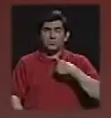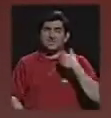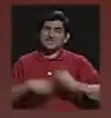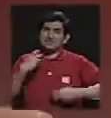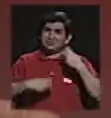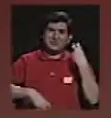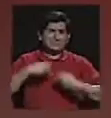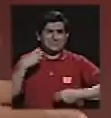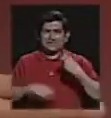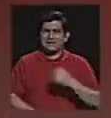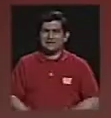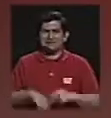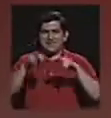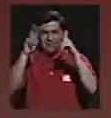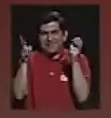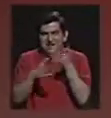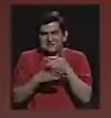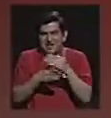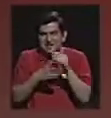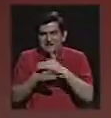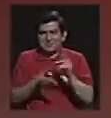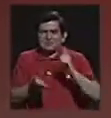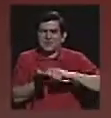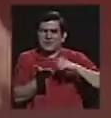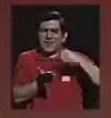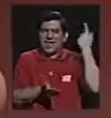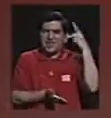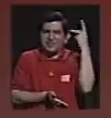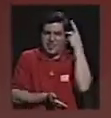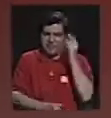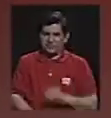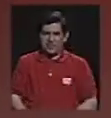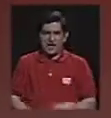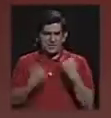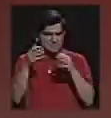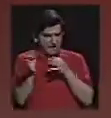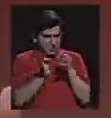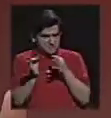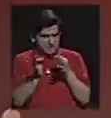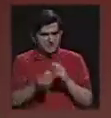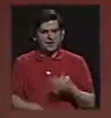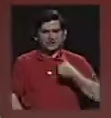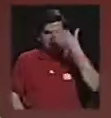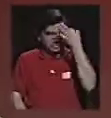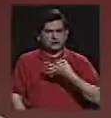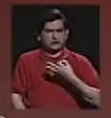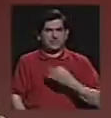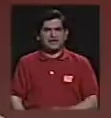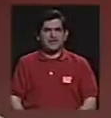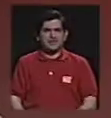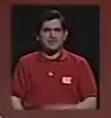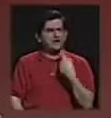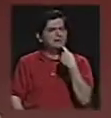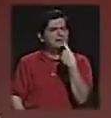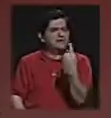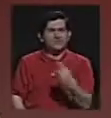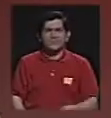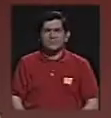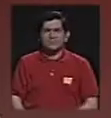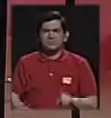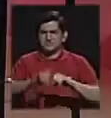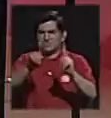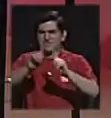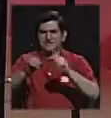problemas, que es el tema de la distribución de la deuda política. Dicho esto, me parece que por las manifestaciones que se